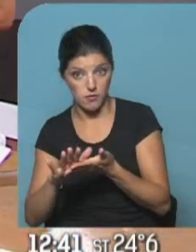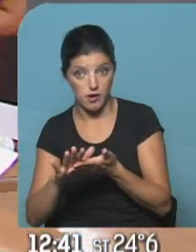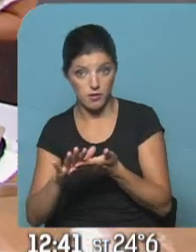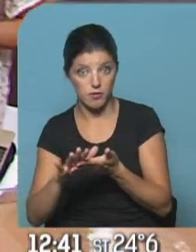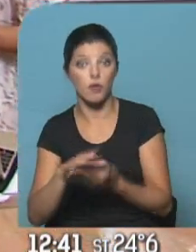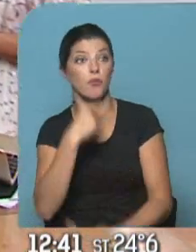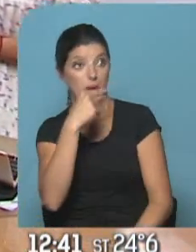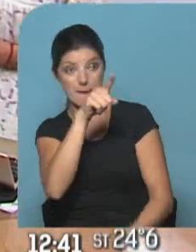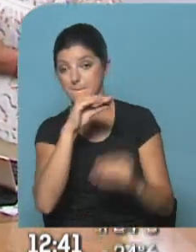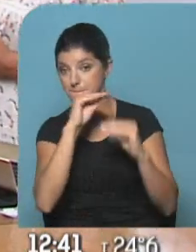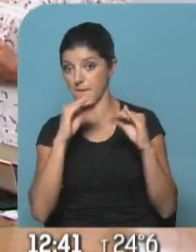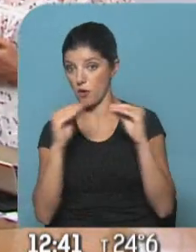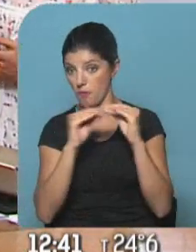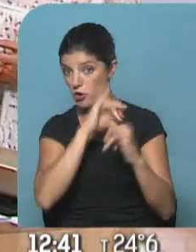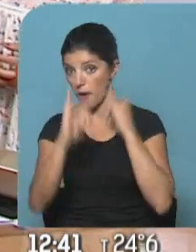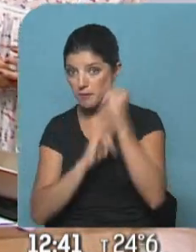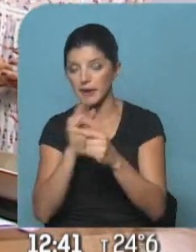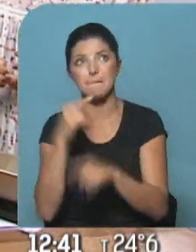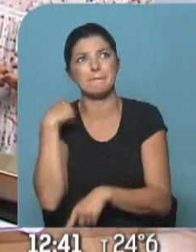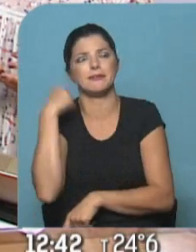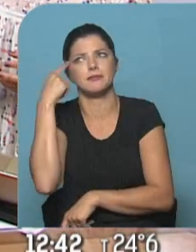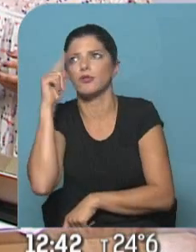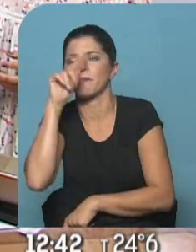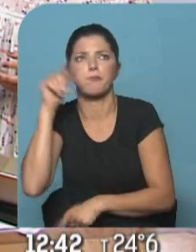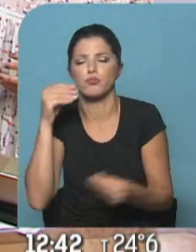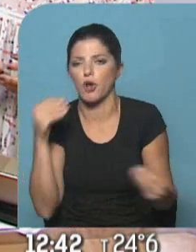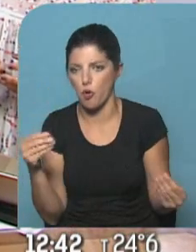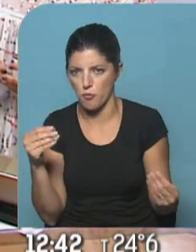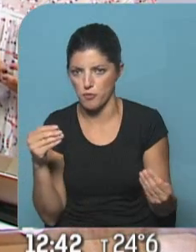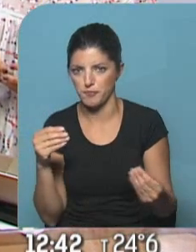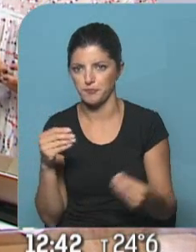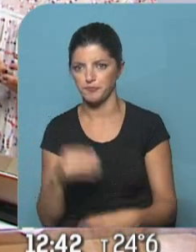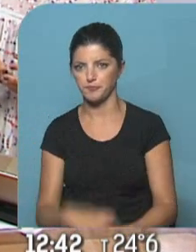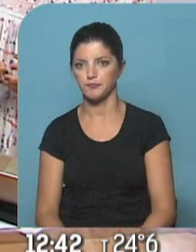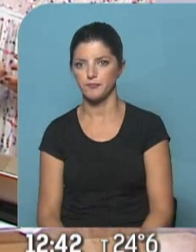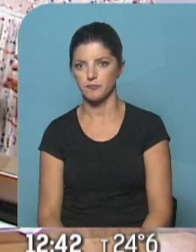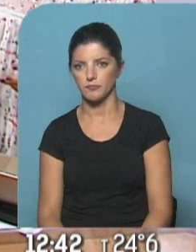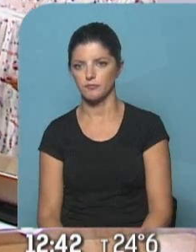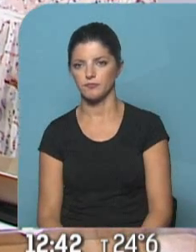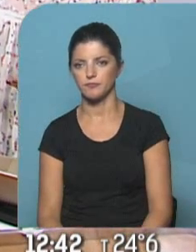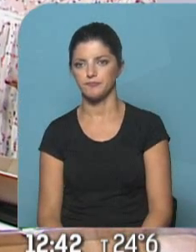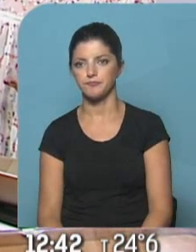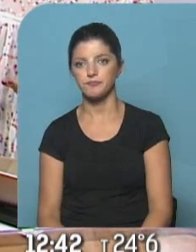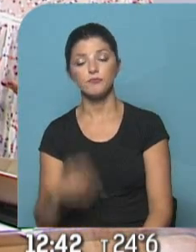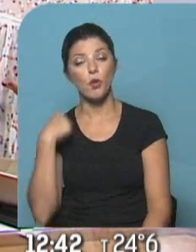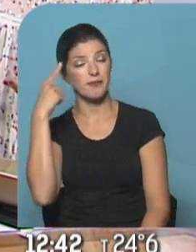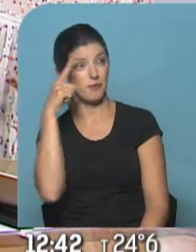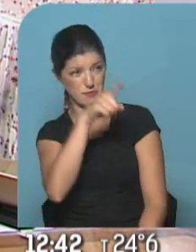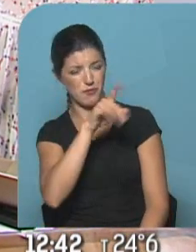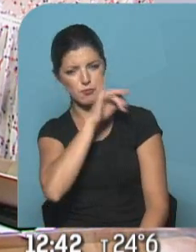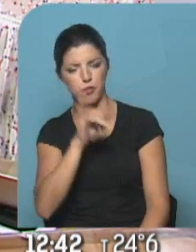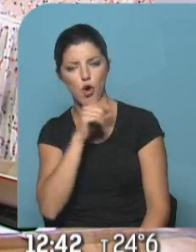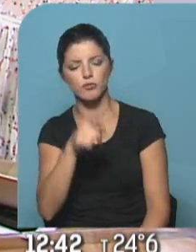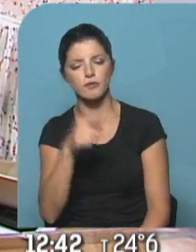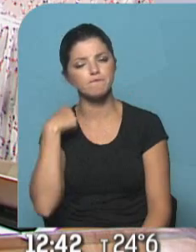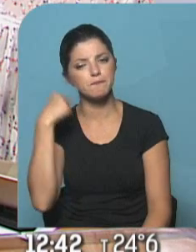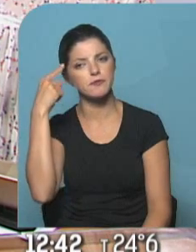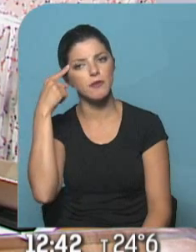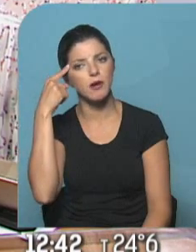hace José en términos de preguntas, algunas cuestiones y no ser tan determinante. Yo pensaba, a propósito de lo que decía José,